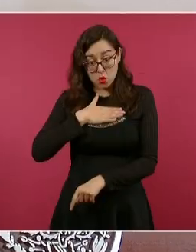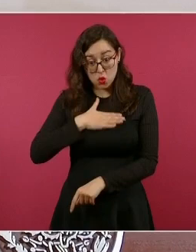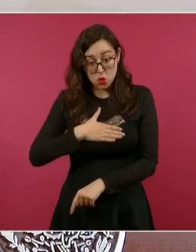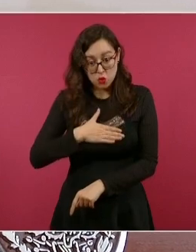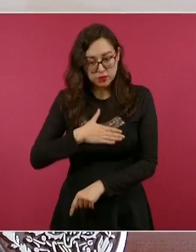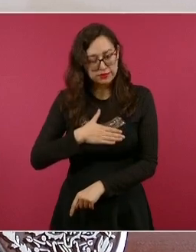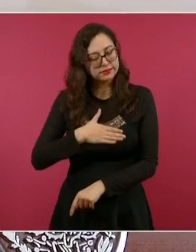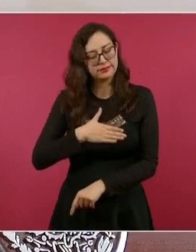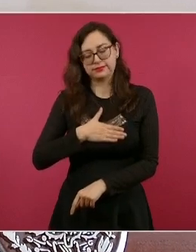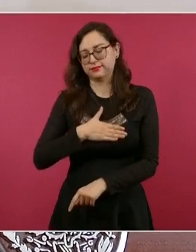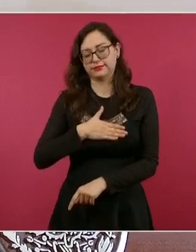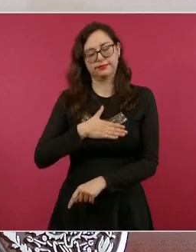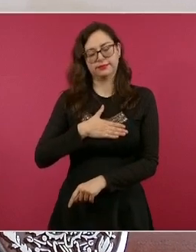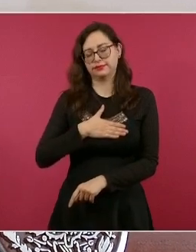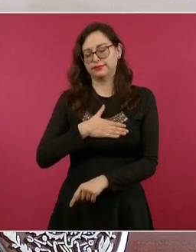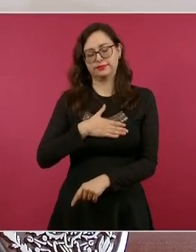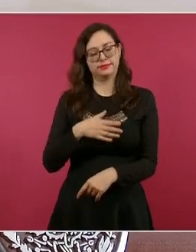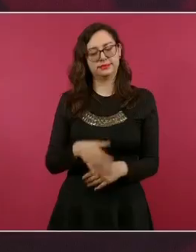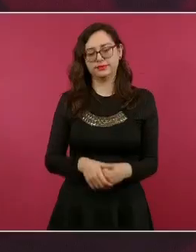buscan